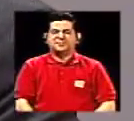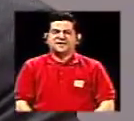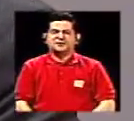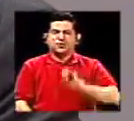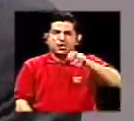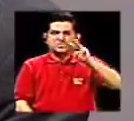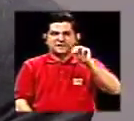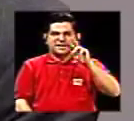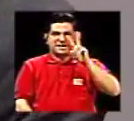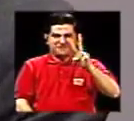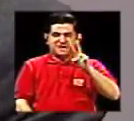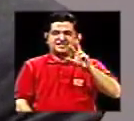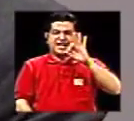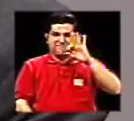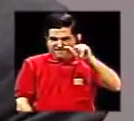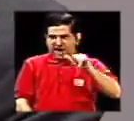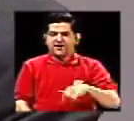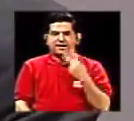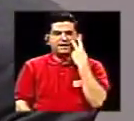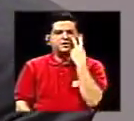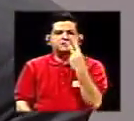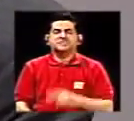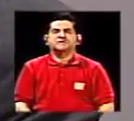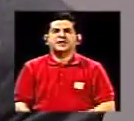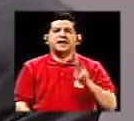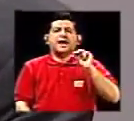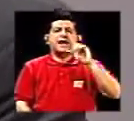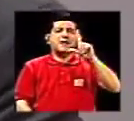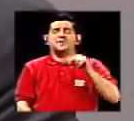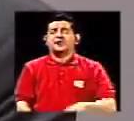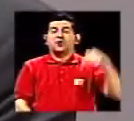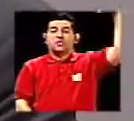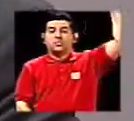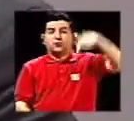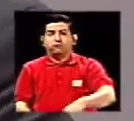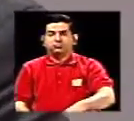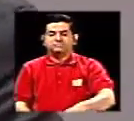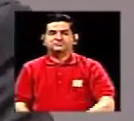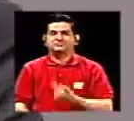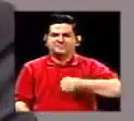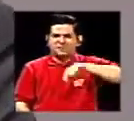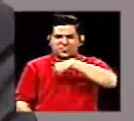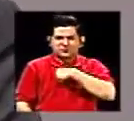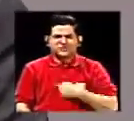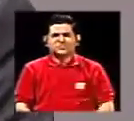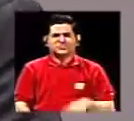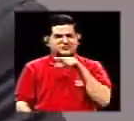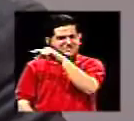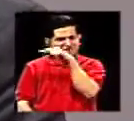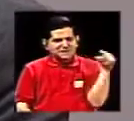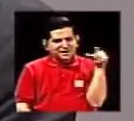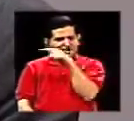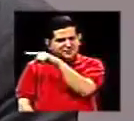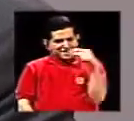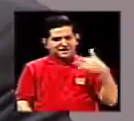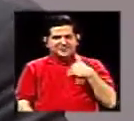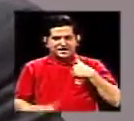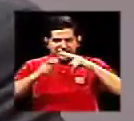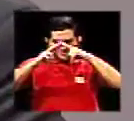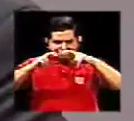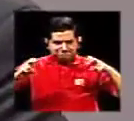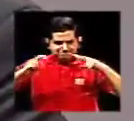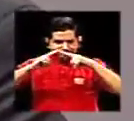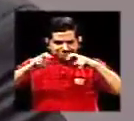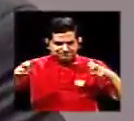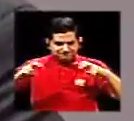Villalta, el Frente Amplio, y veíamos un Libertario en pecado. Entonces teníamos datos, nosotros semana a semana teníamos las mediciones